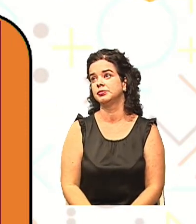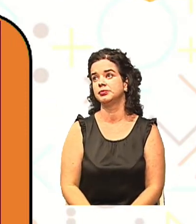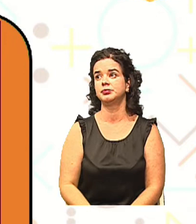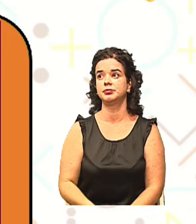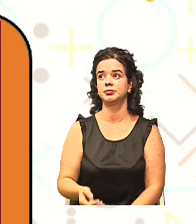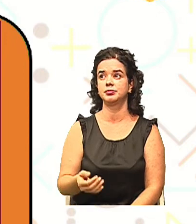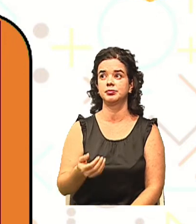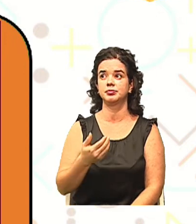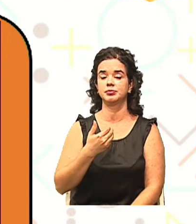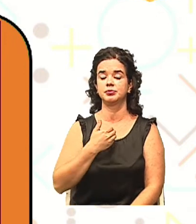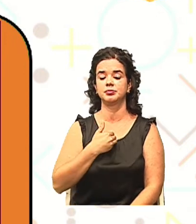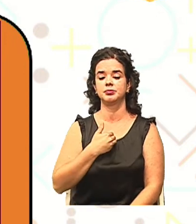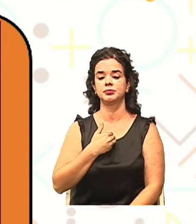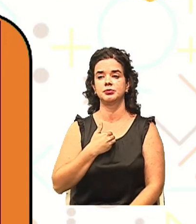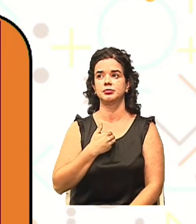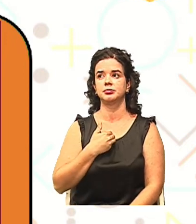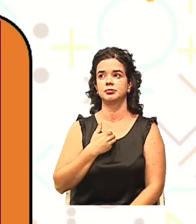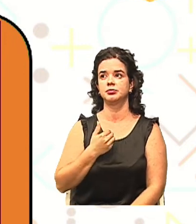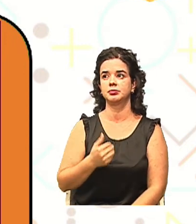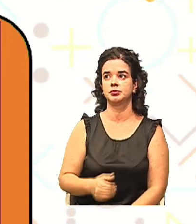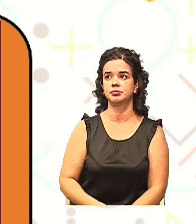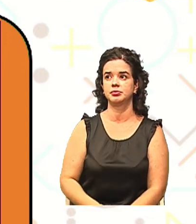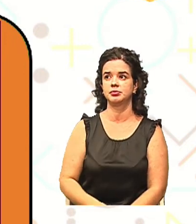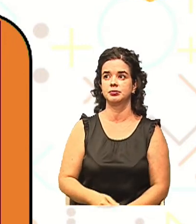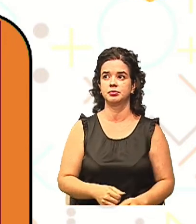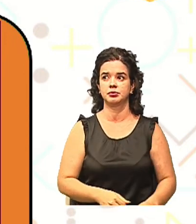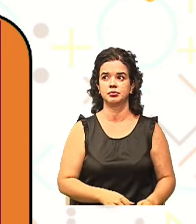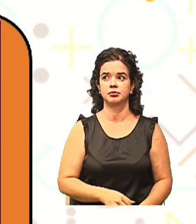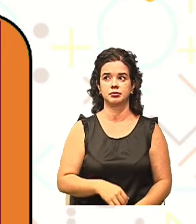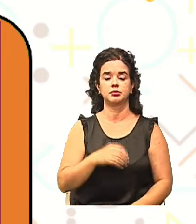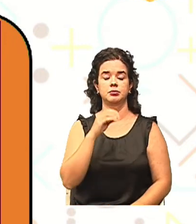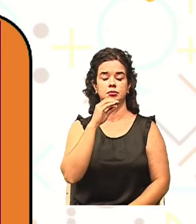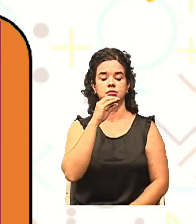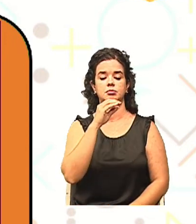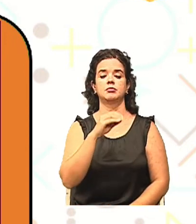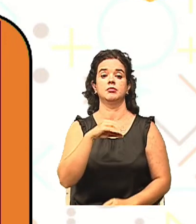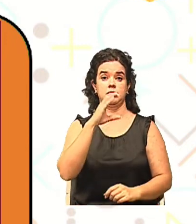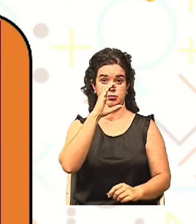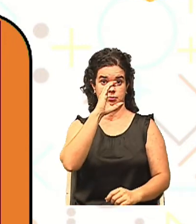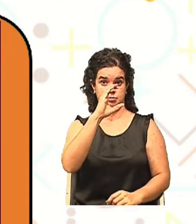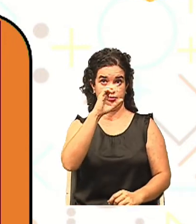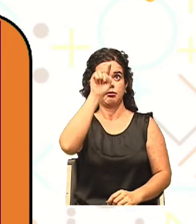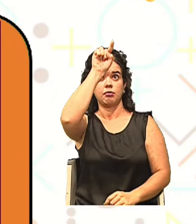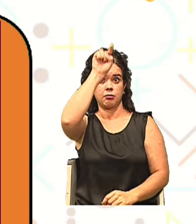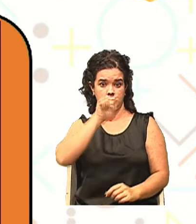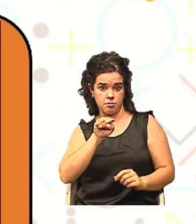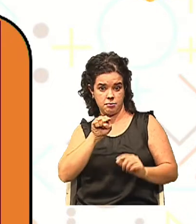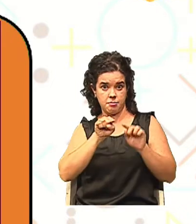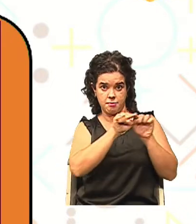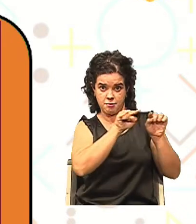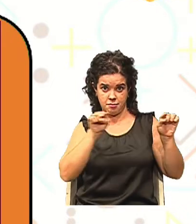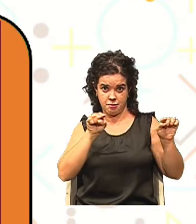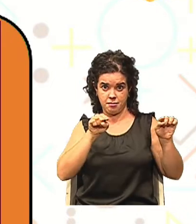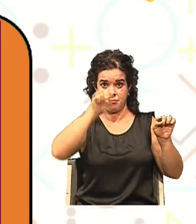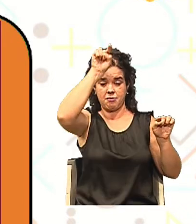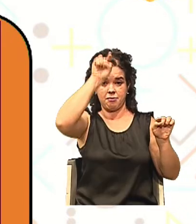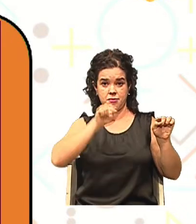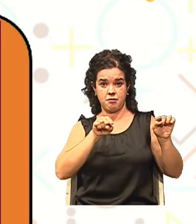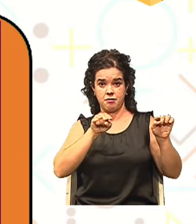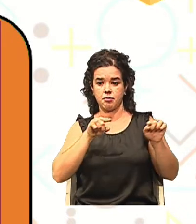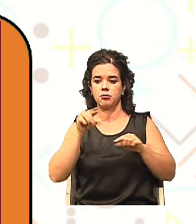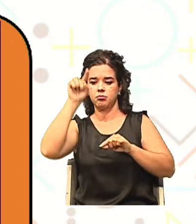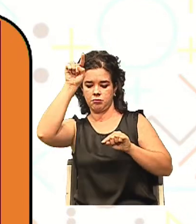Tenemos el ángulo C y el ángulo E que tienen la misma medida. Y cuando se comparan